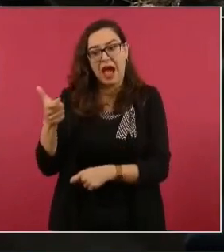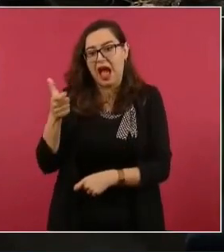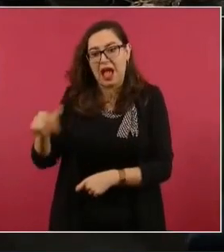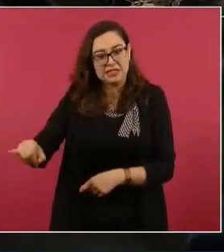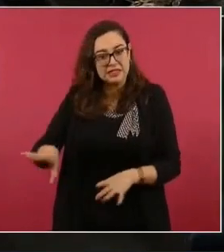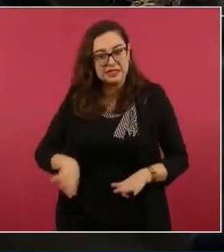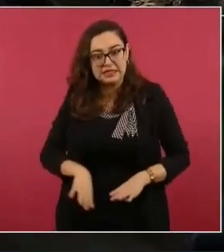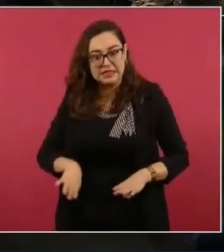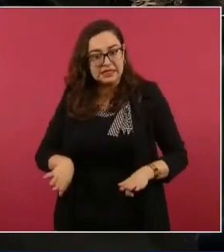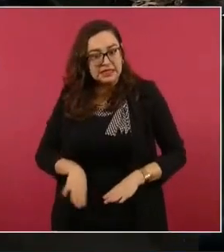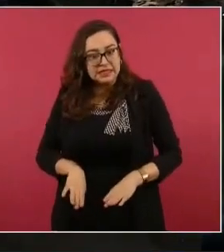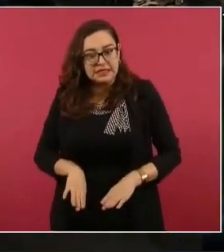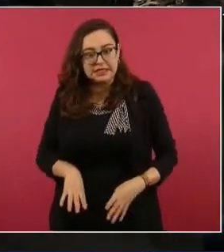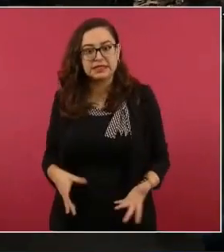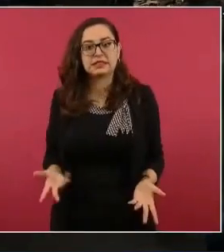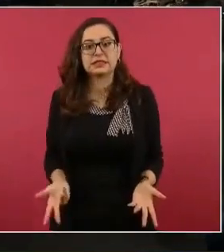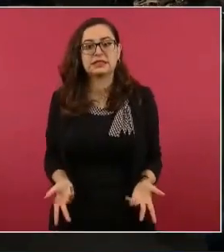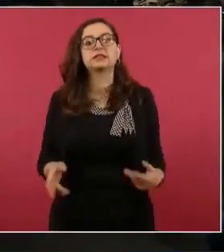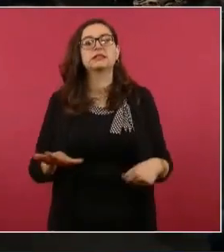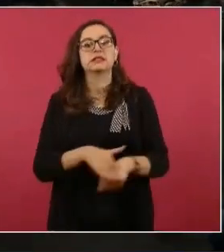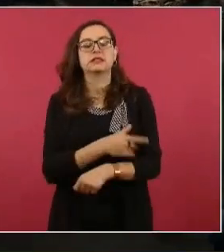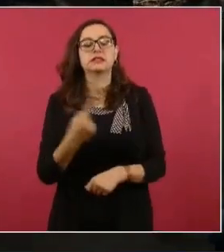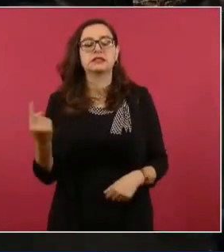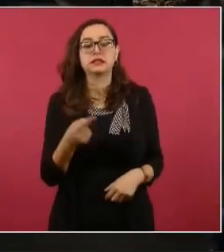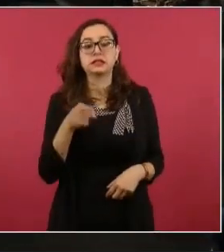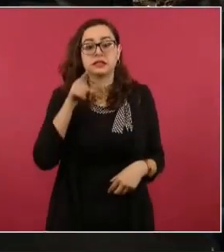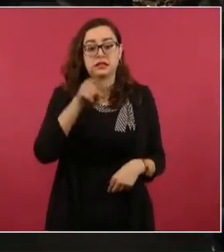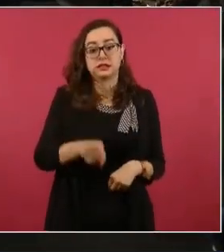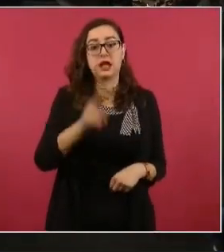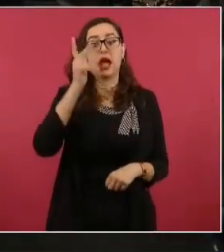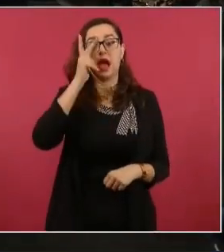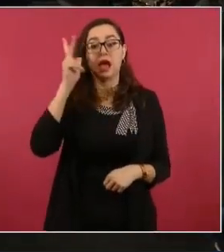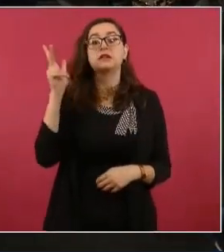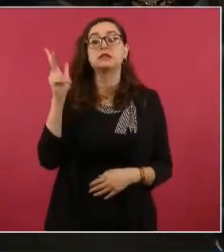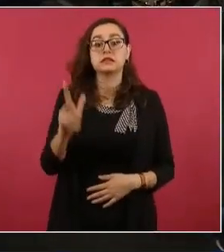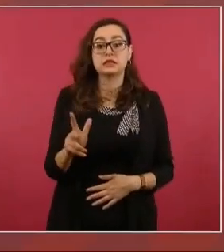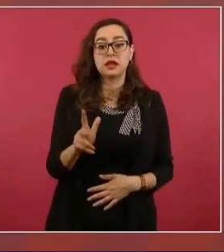porque se atrevió el padre de nuestra patria